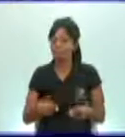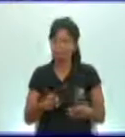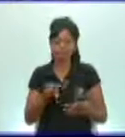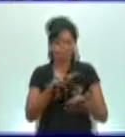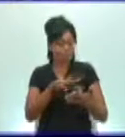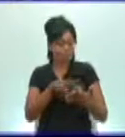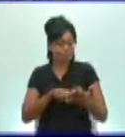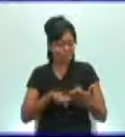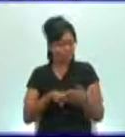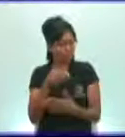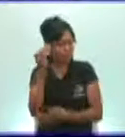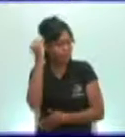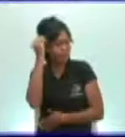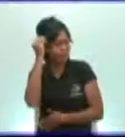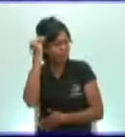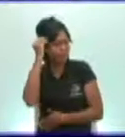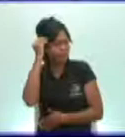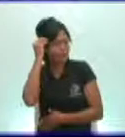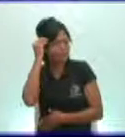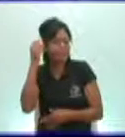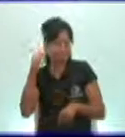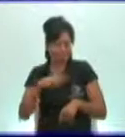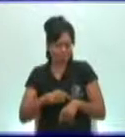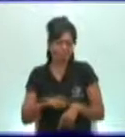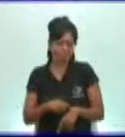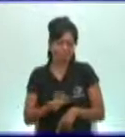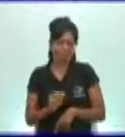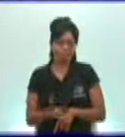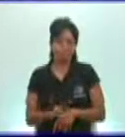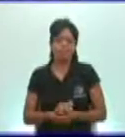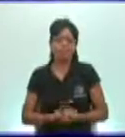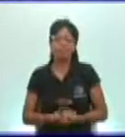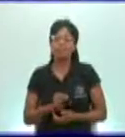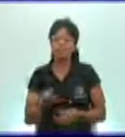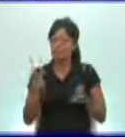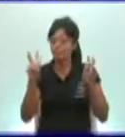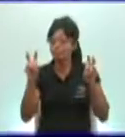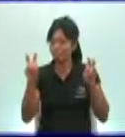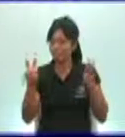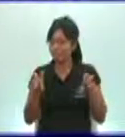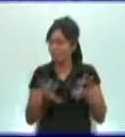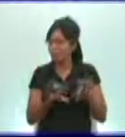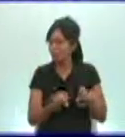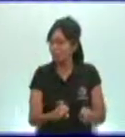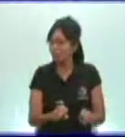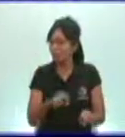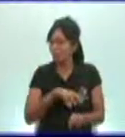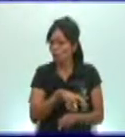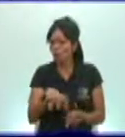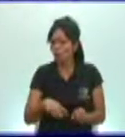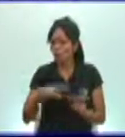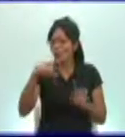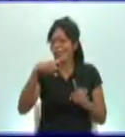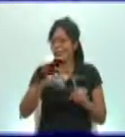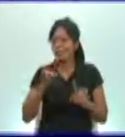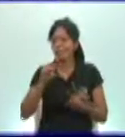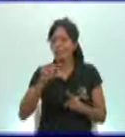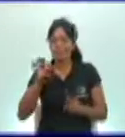no ocupa espacio. Y esta frase pueden encontrarla también en el tomo 18 en la